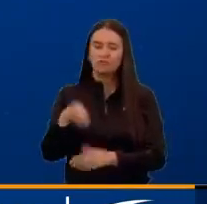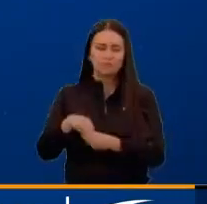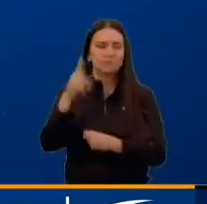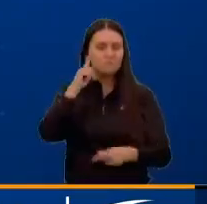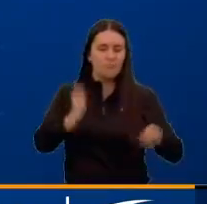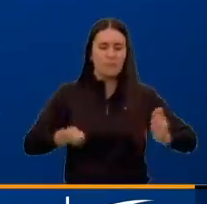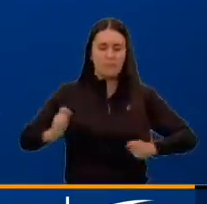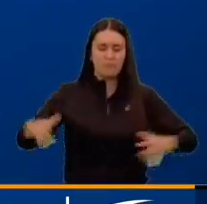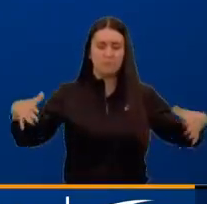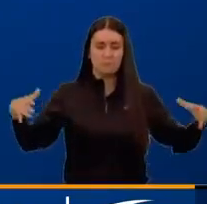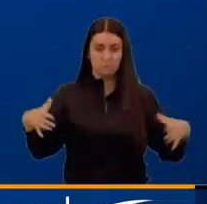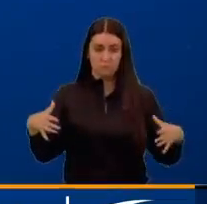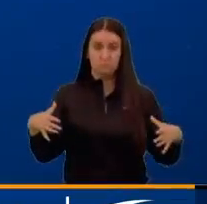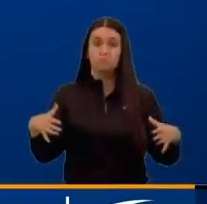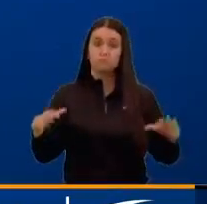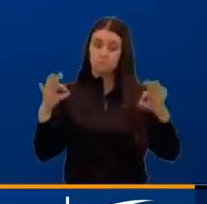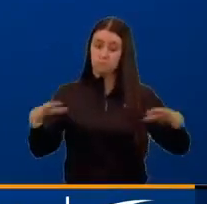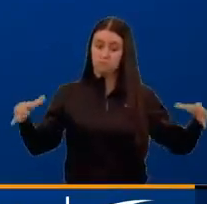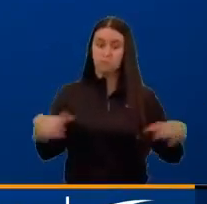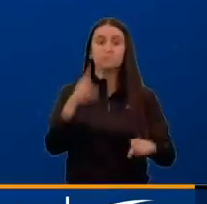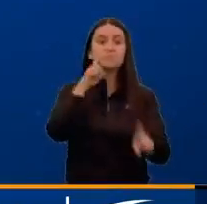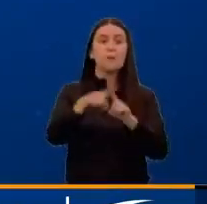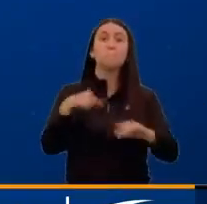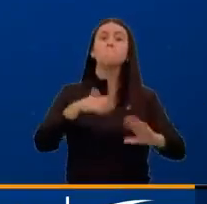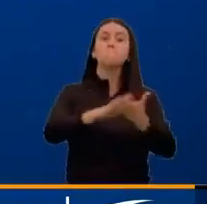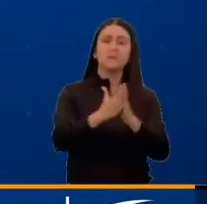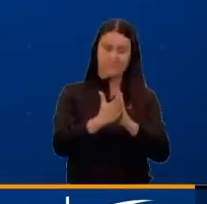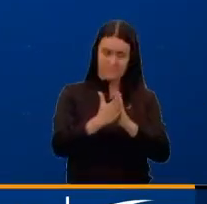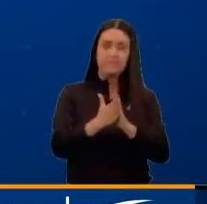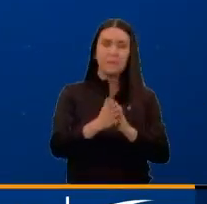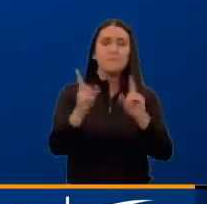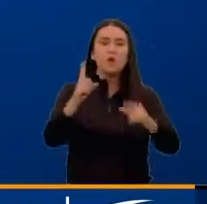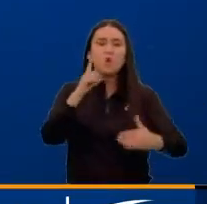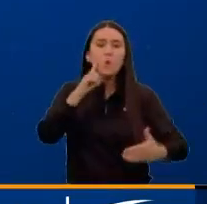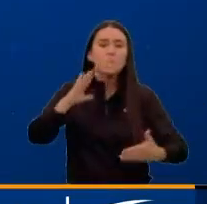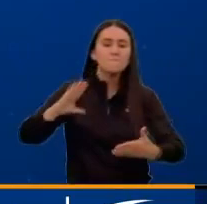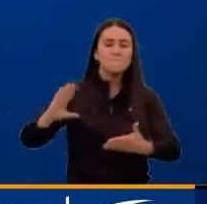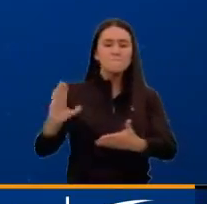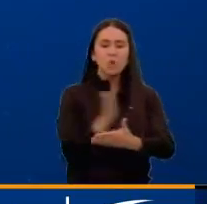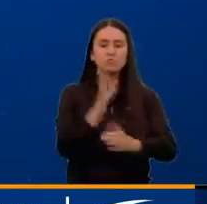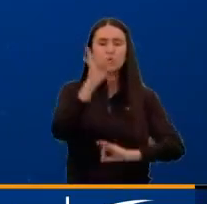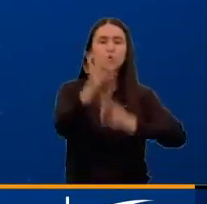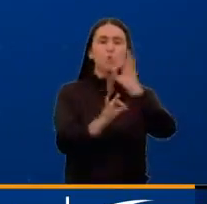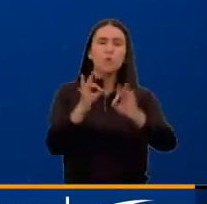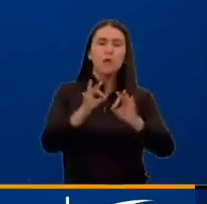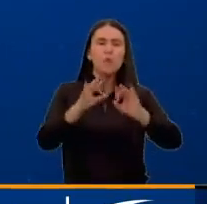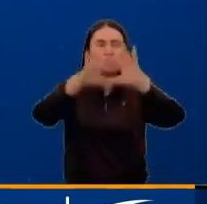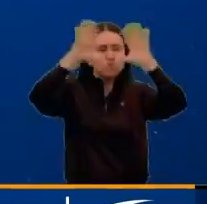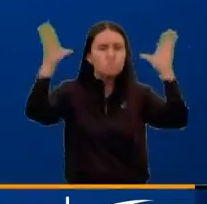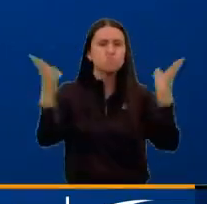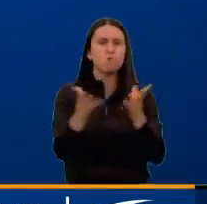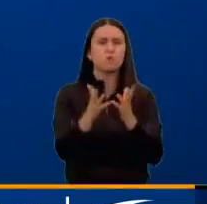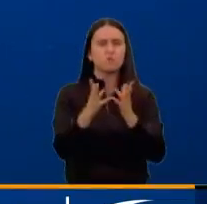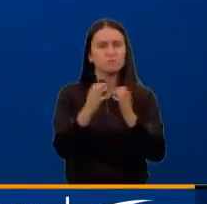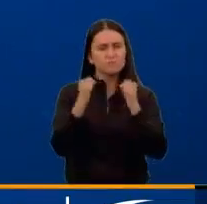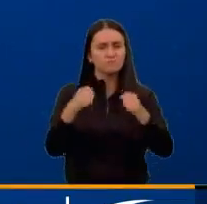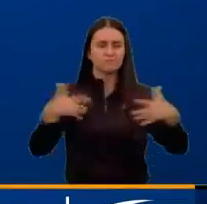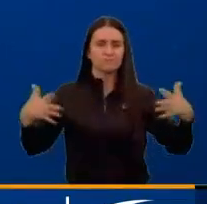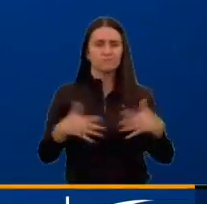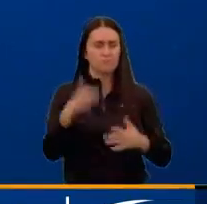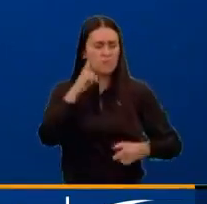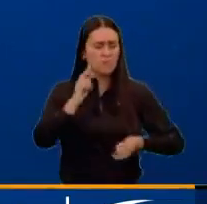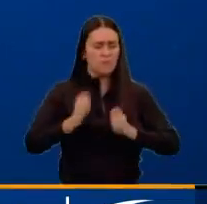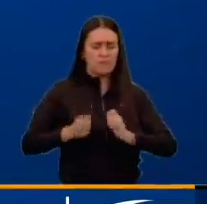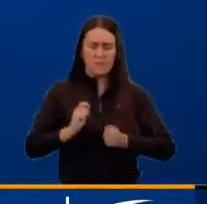Esta no es una banda de paz tradicional, es una donde la música y el cuidado del planeta se fusionan en una pegajosa